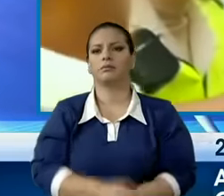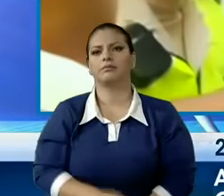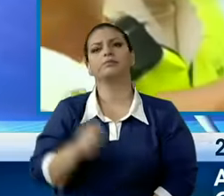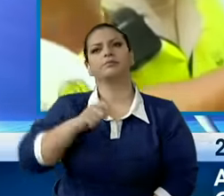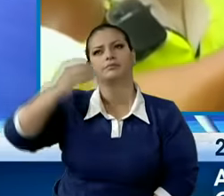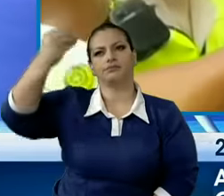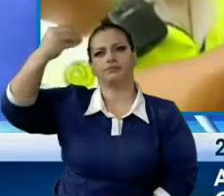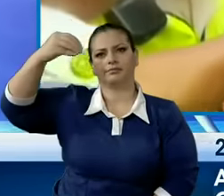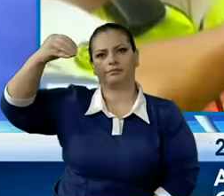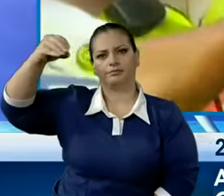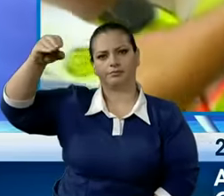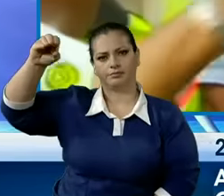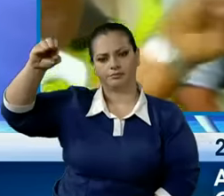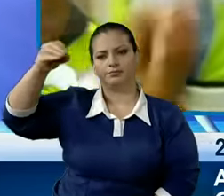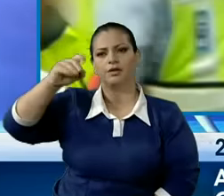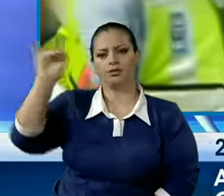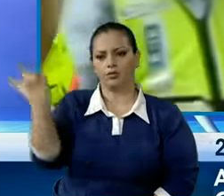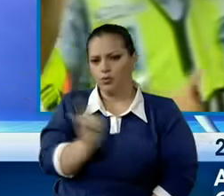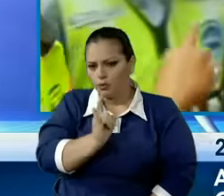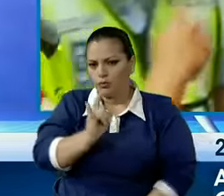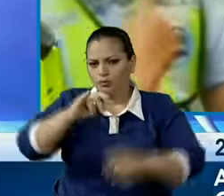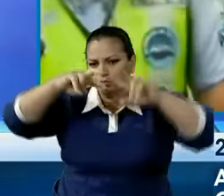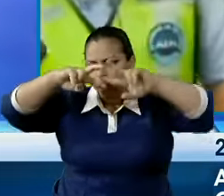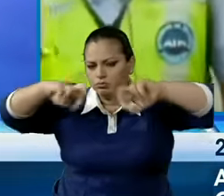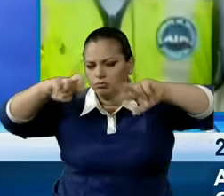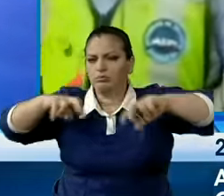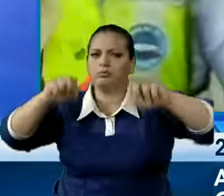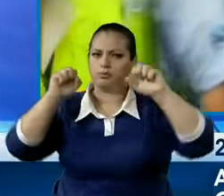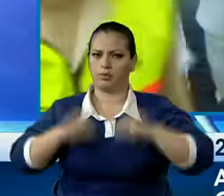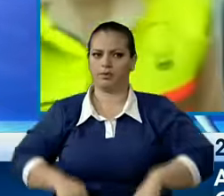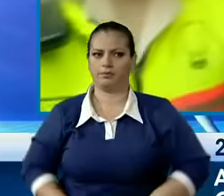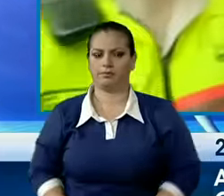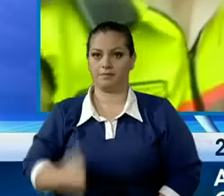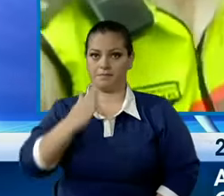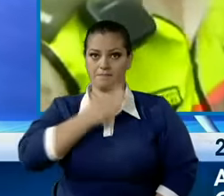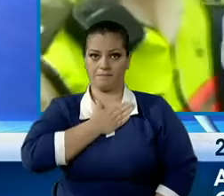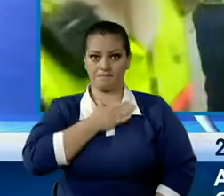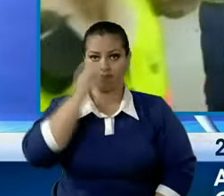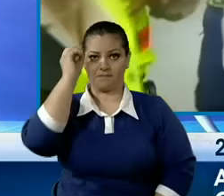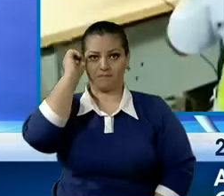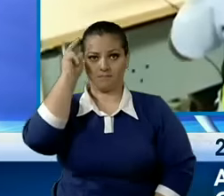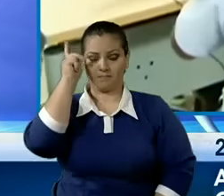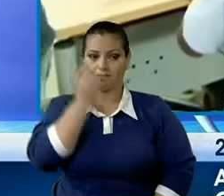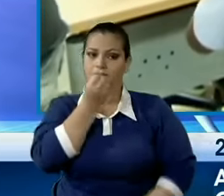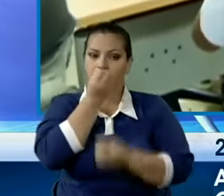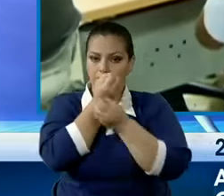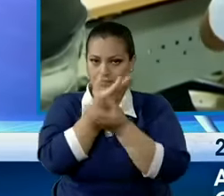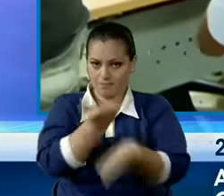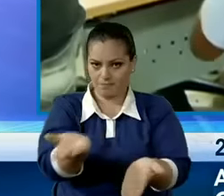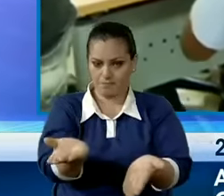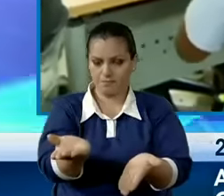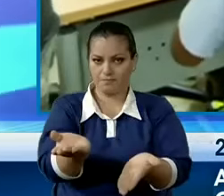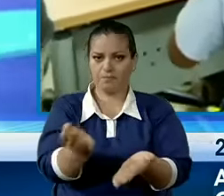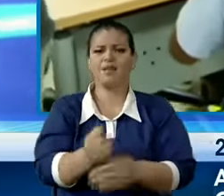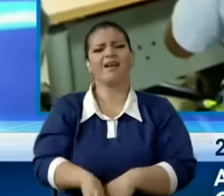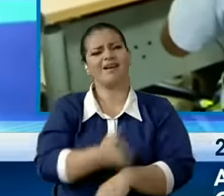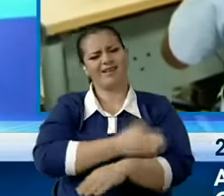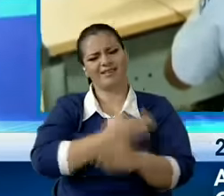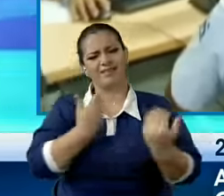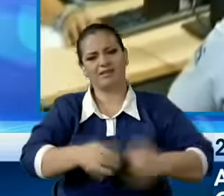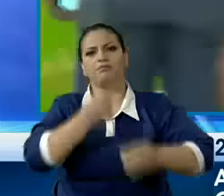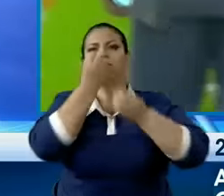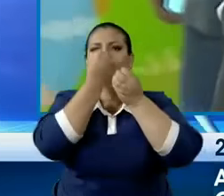sí estoy de acuerdo y lo voy a decir a cuenta propia, es mi opinión. Y lo he repetido y lo he dicho desde el